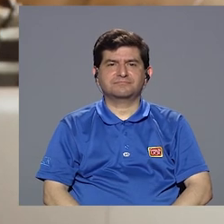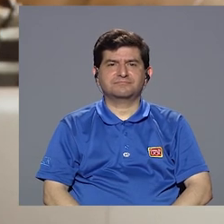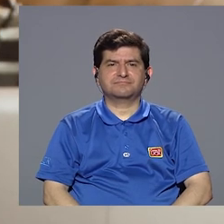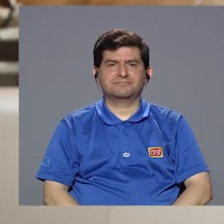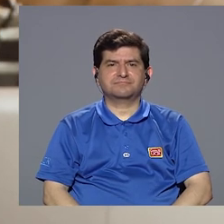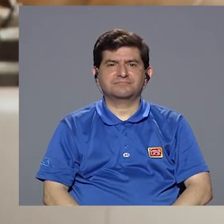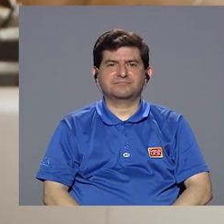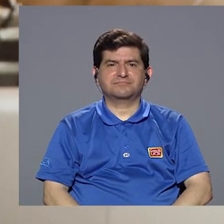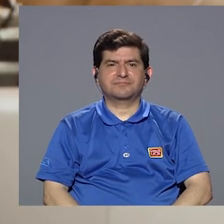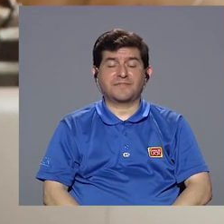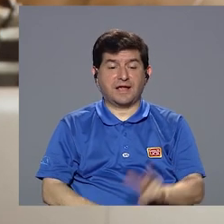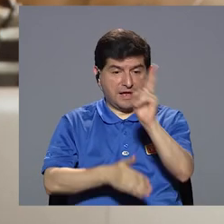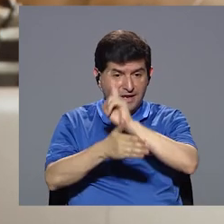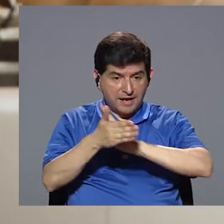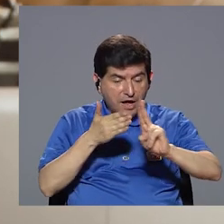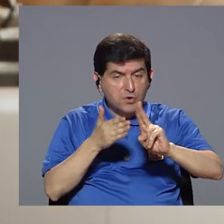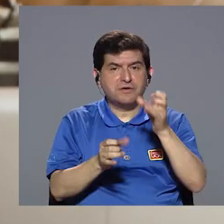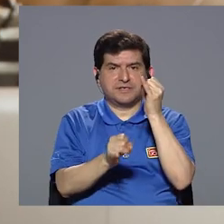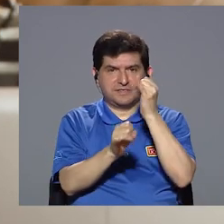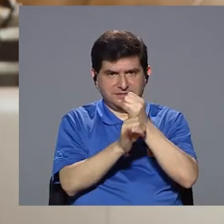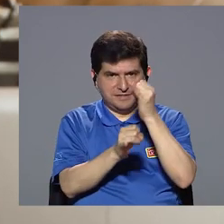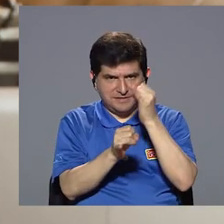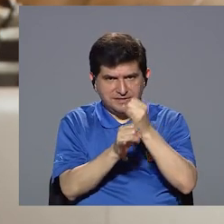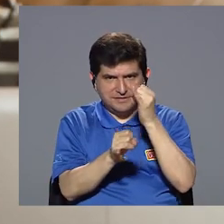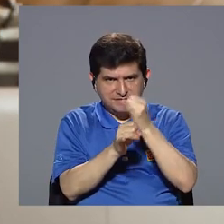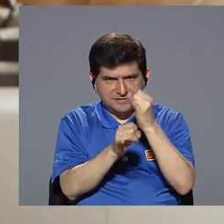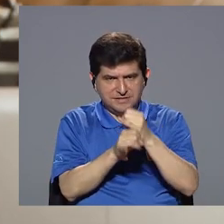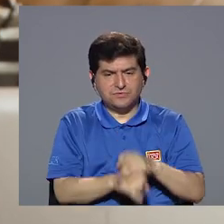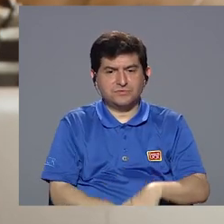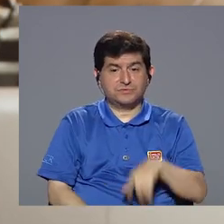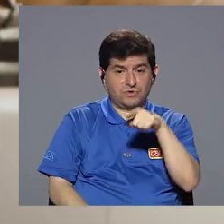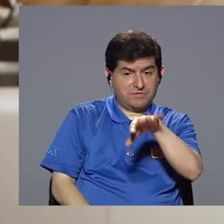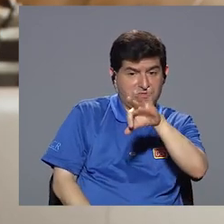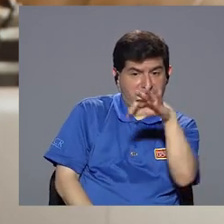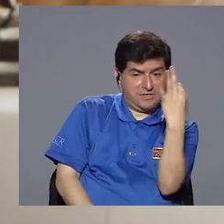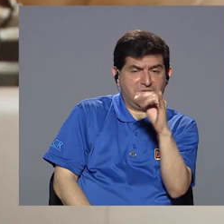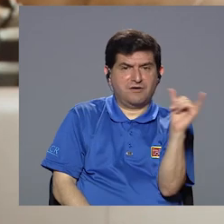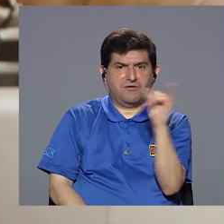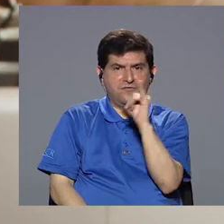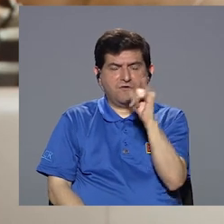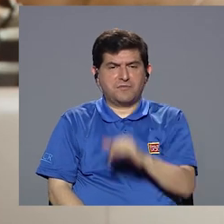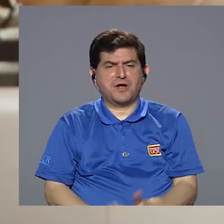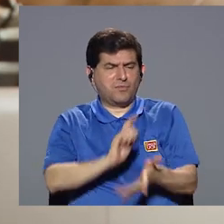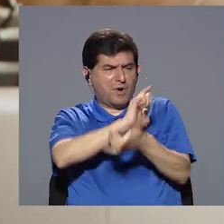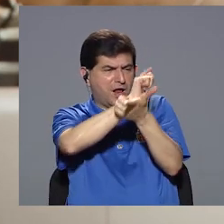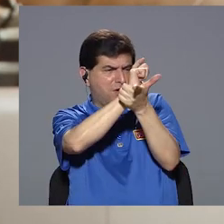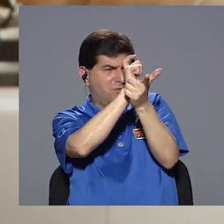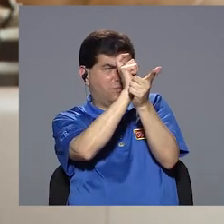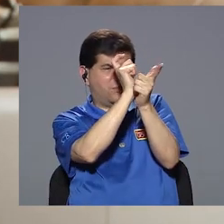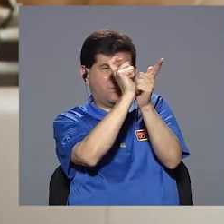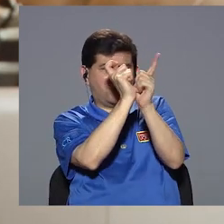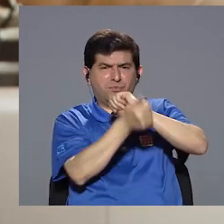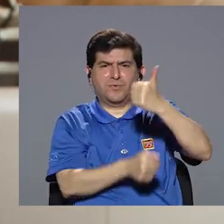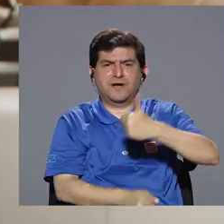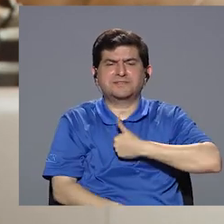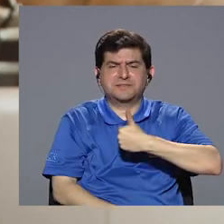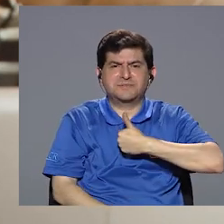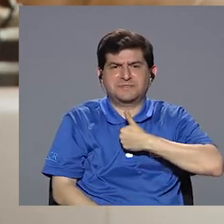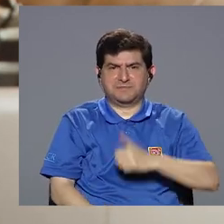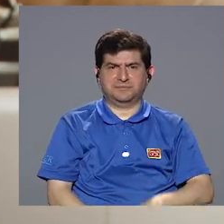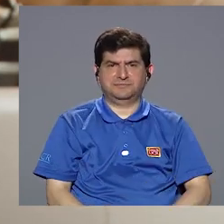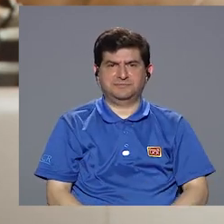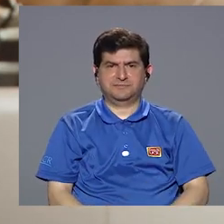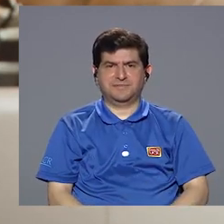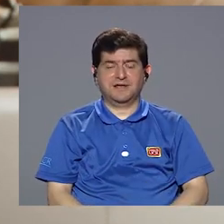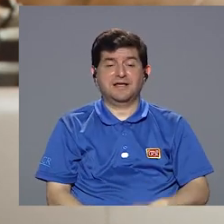es una institución que de esa manera también se transforma a sí misma o